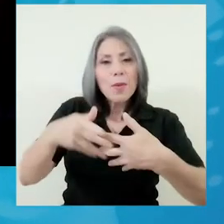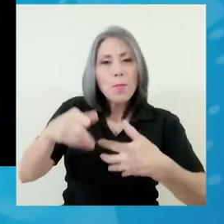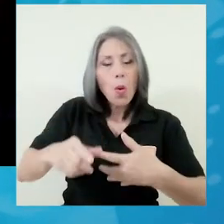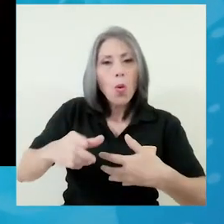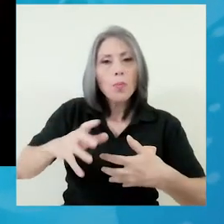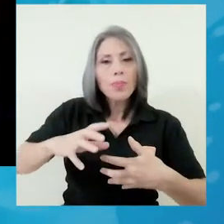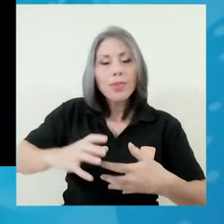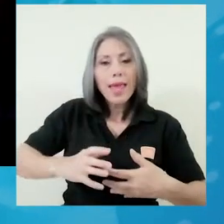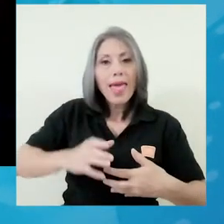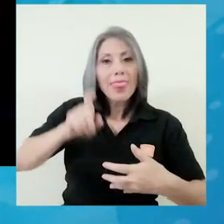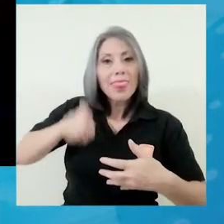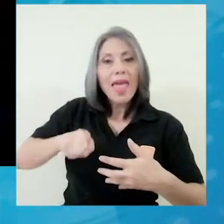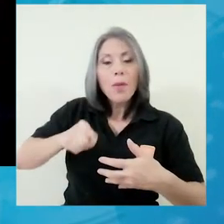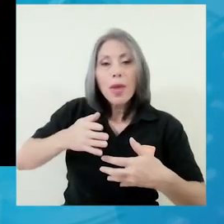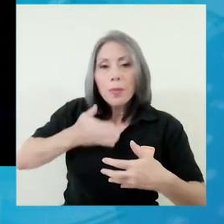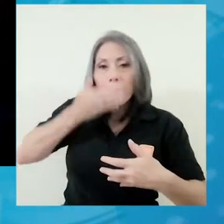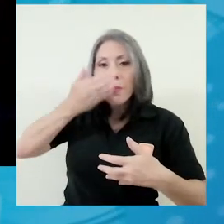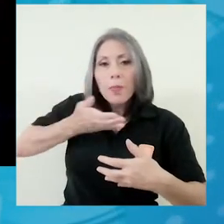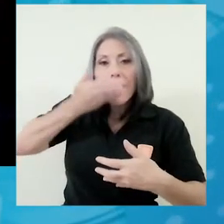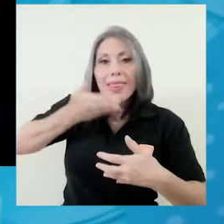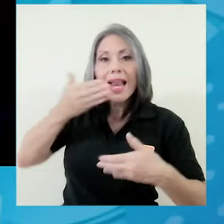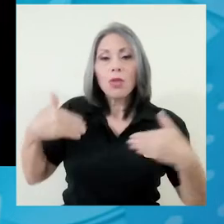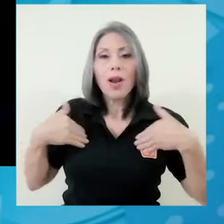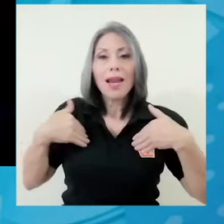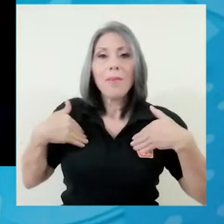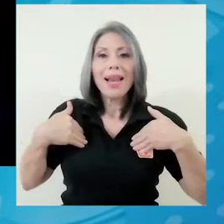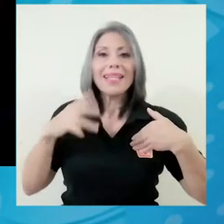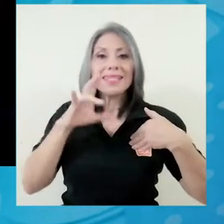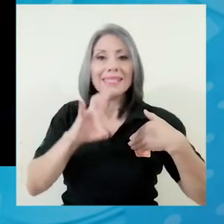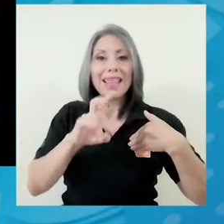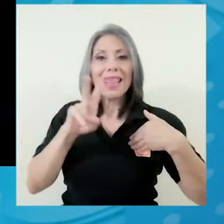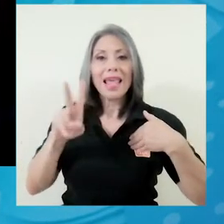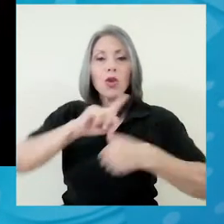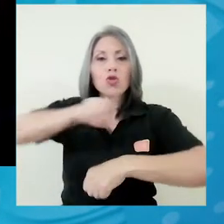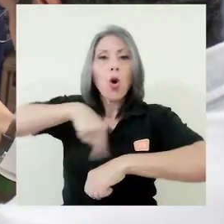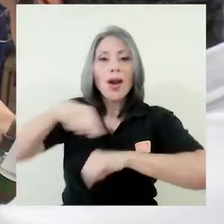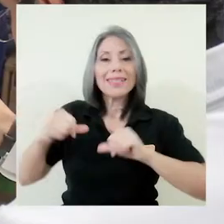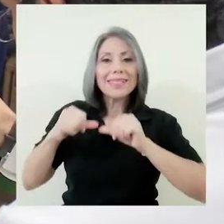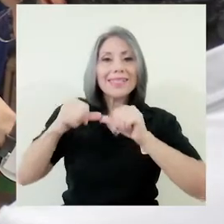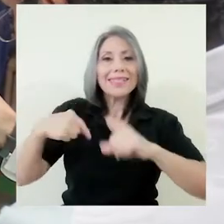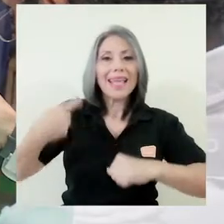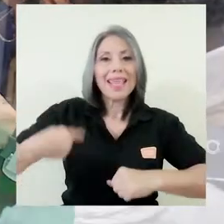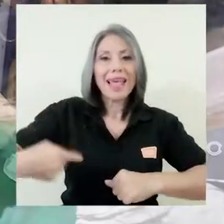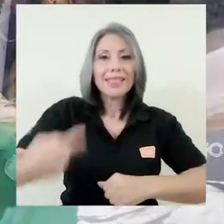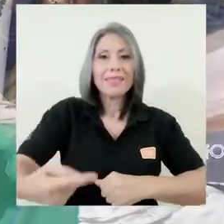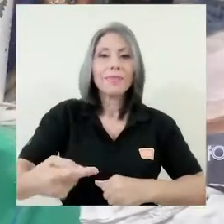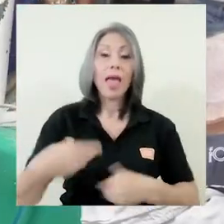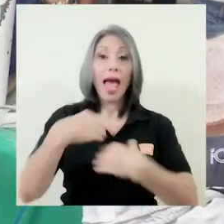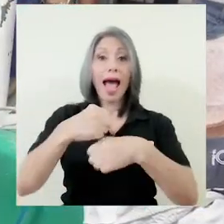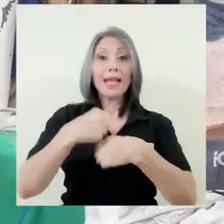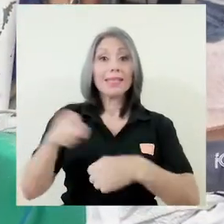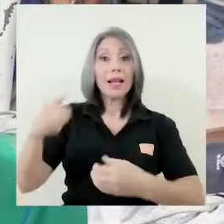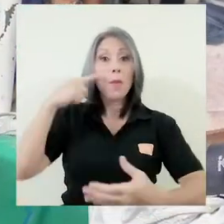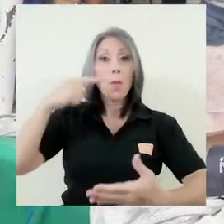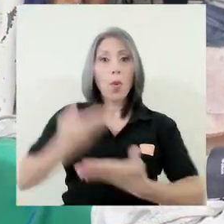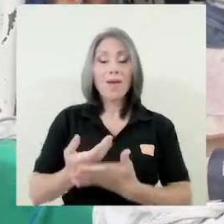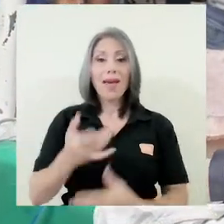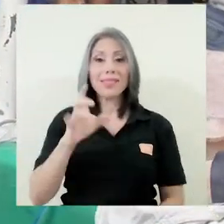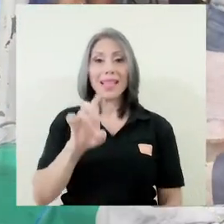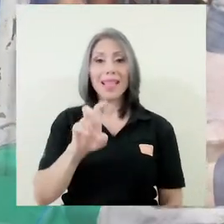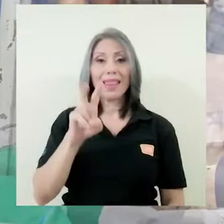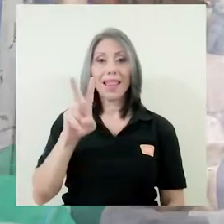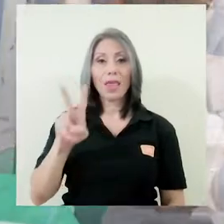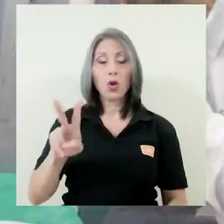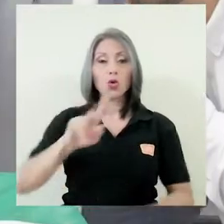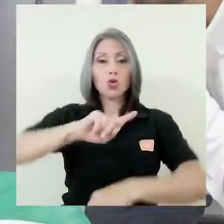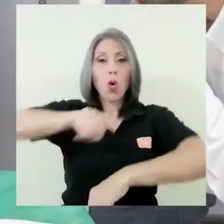estar ventilando al animal durante 72 horas seguidas. Para realizar esta prueba de 72